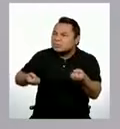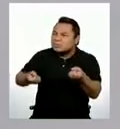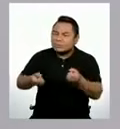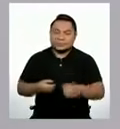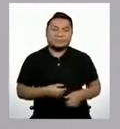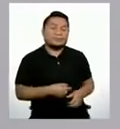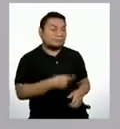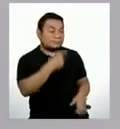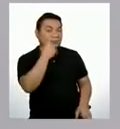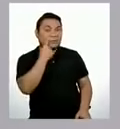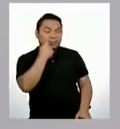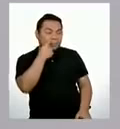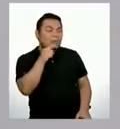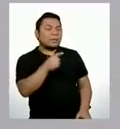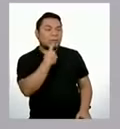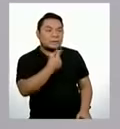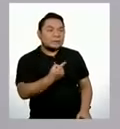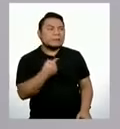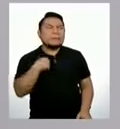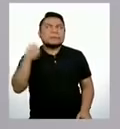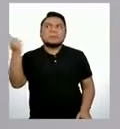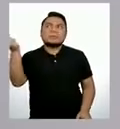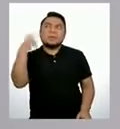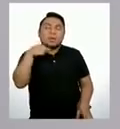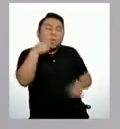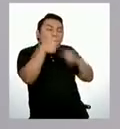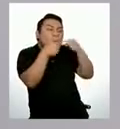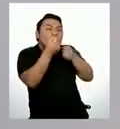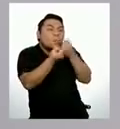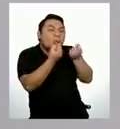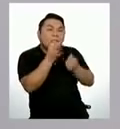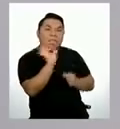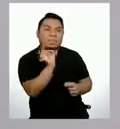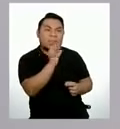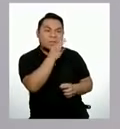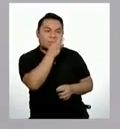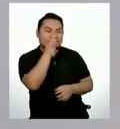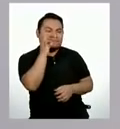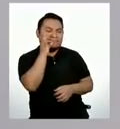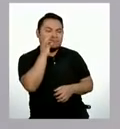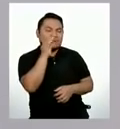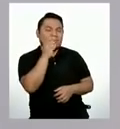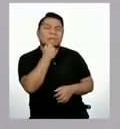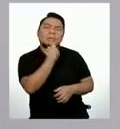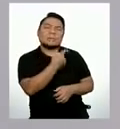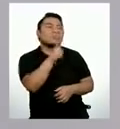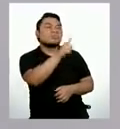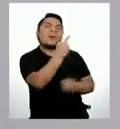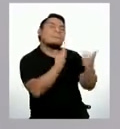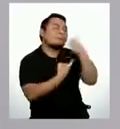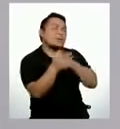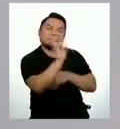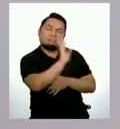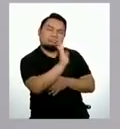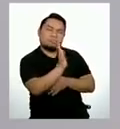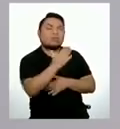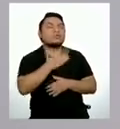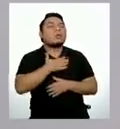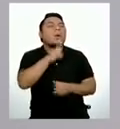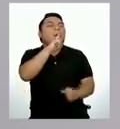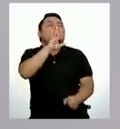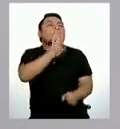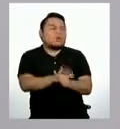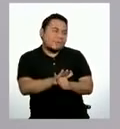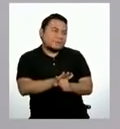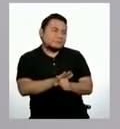hombre cumpliendo su palabra de no revelar nada le dijo. No me preguntes, mujer, porque he hecho una